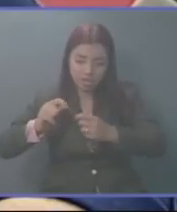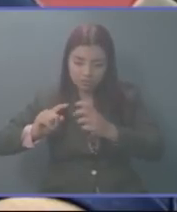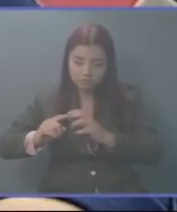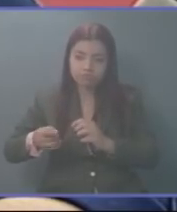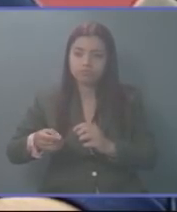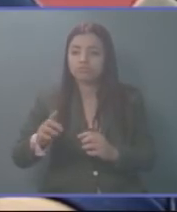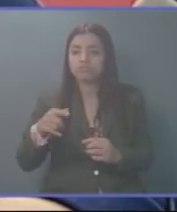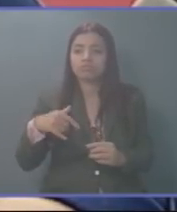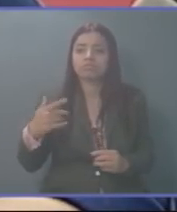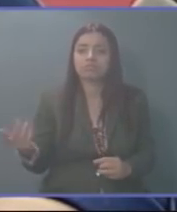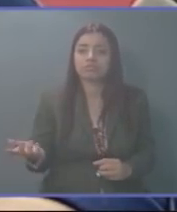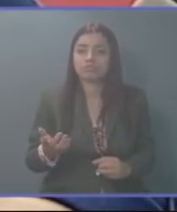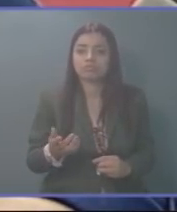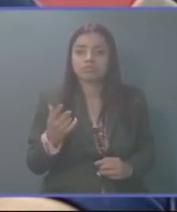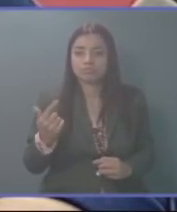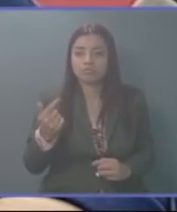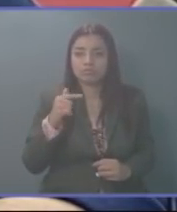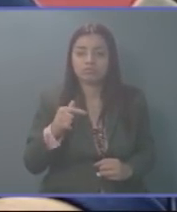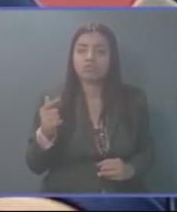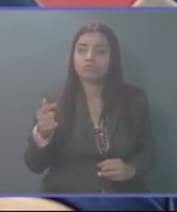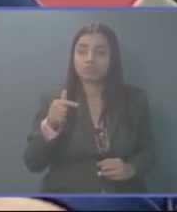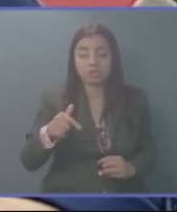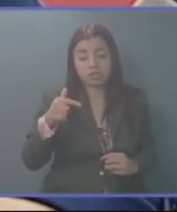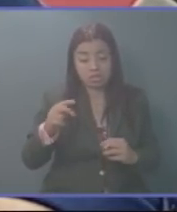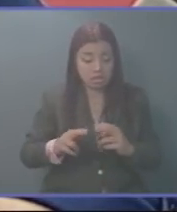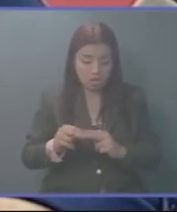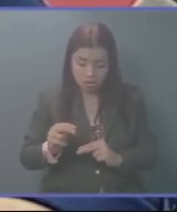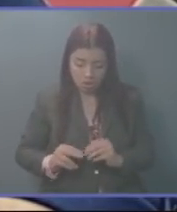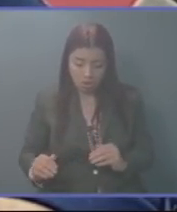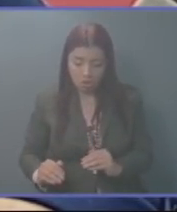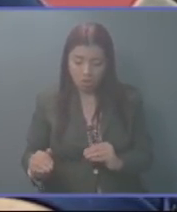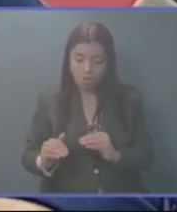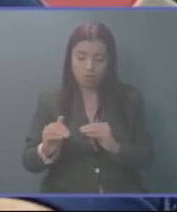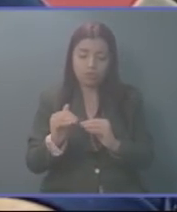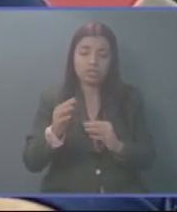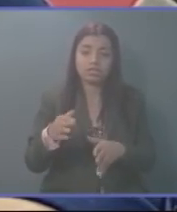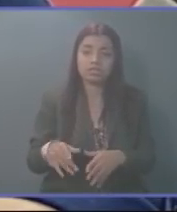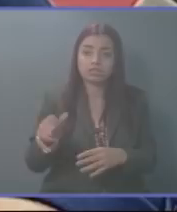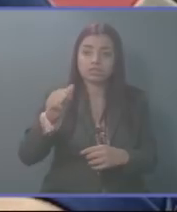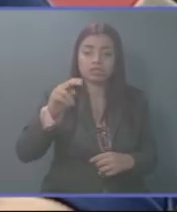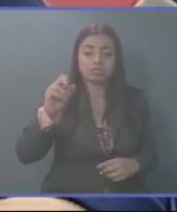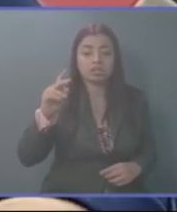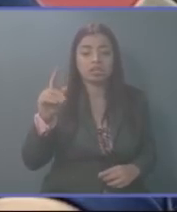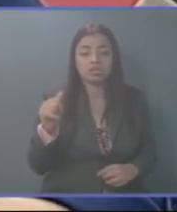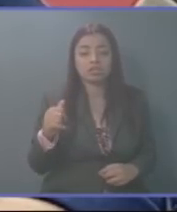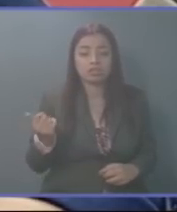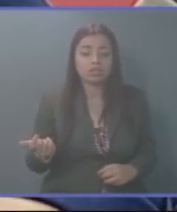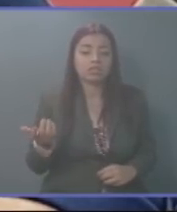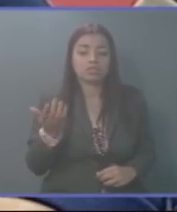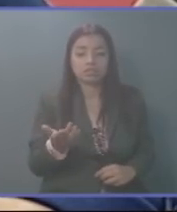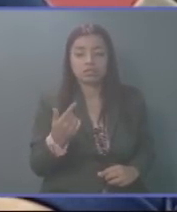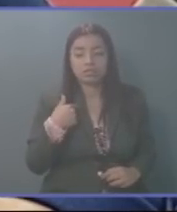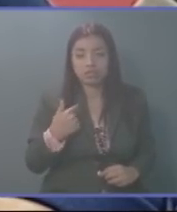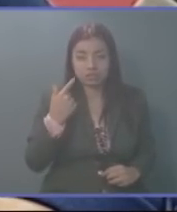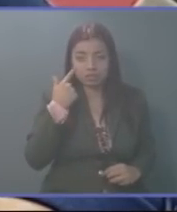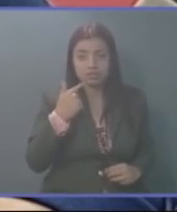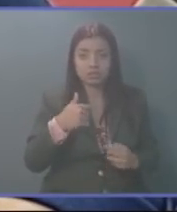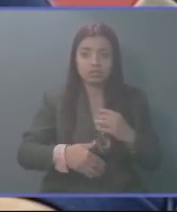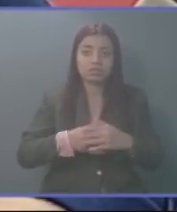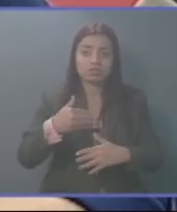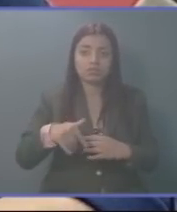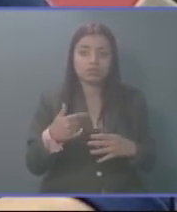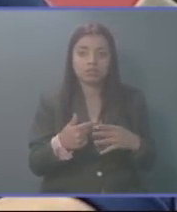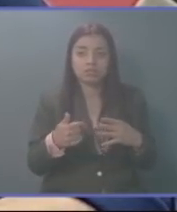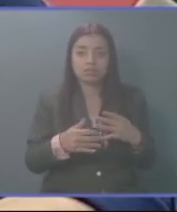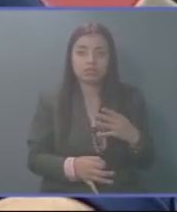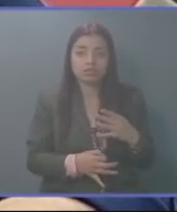con el tema de obras y estructuras muy propias de ANDA. Entonces, todo eso está definido en un marco legal.